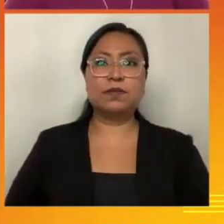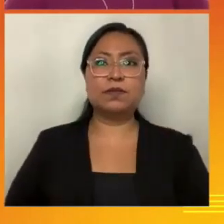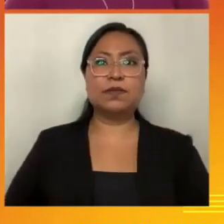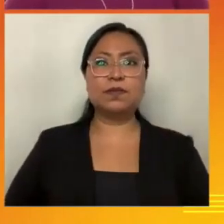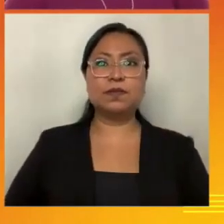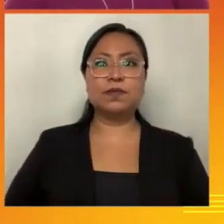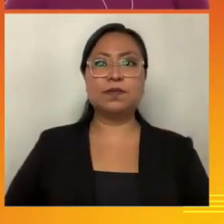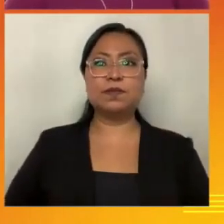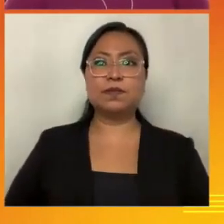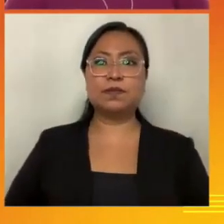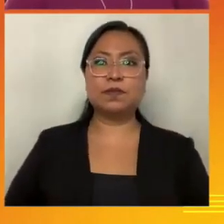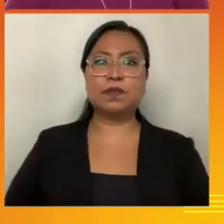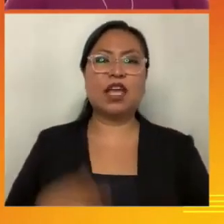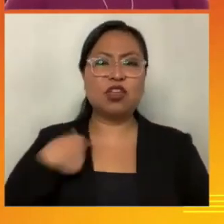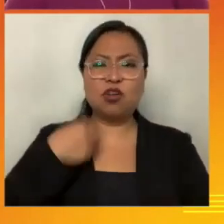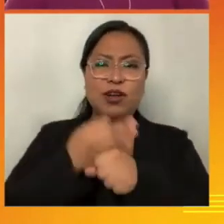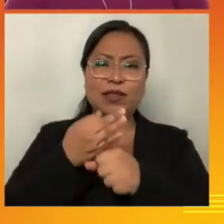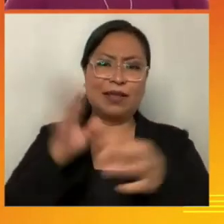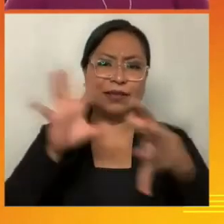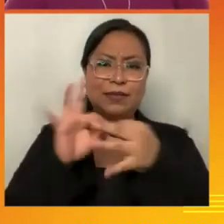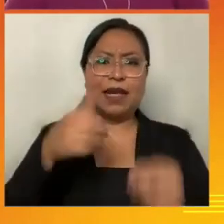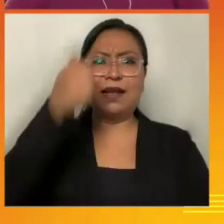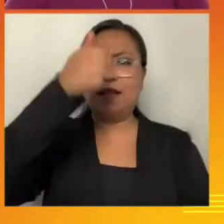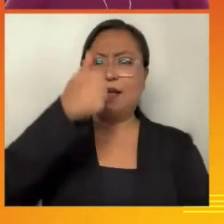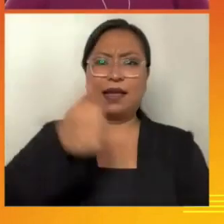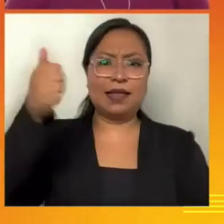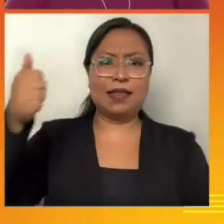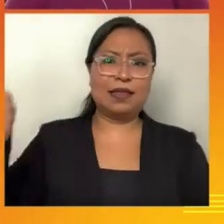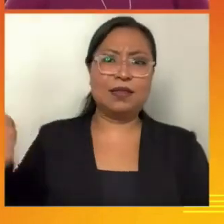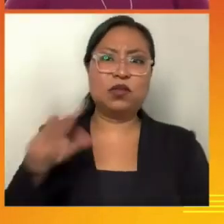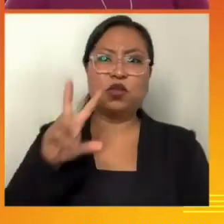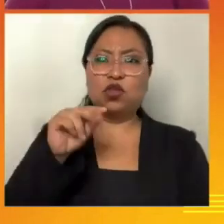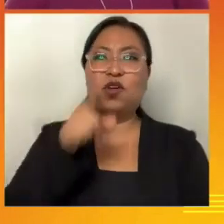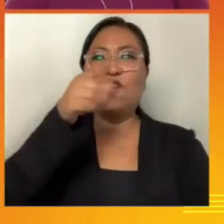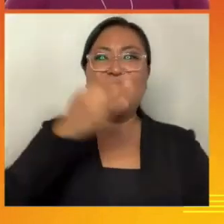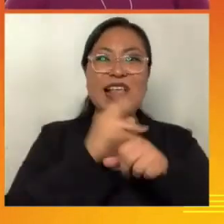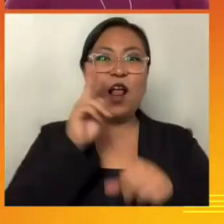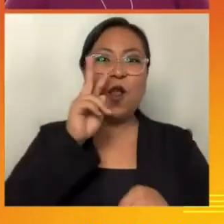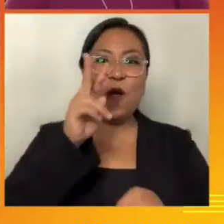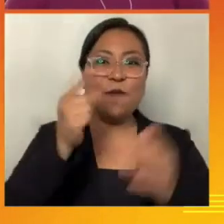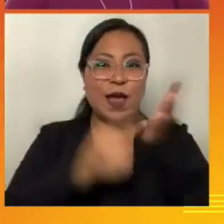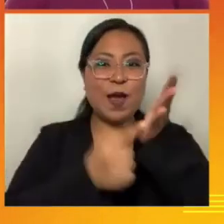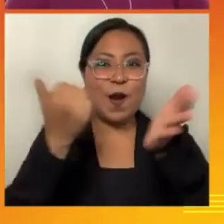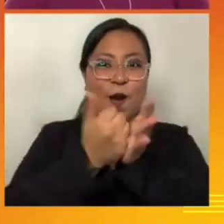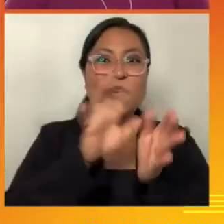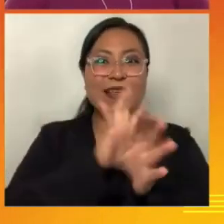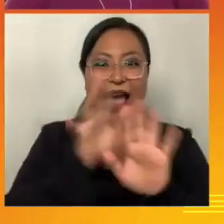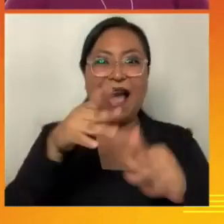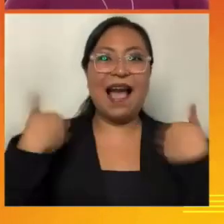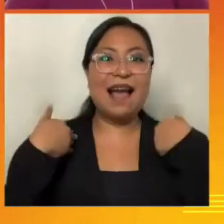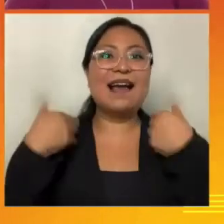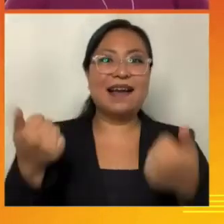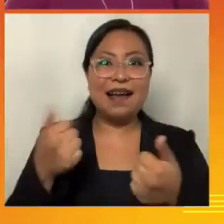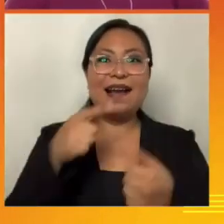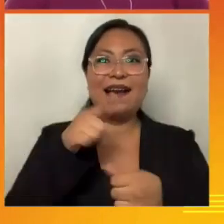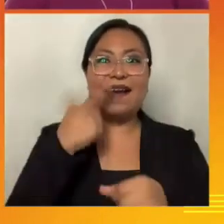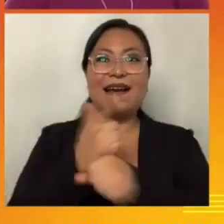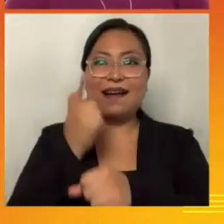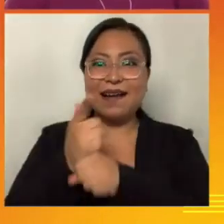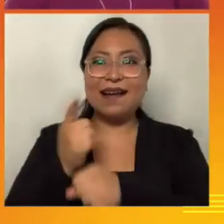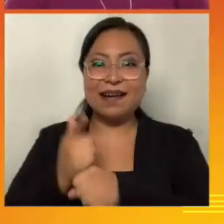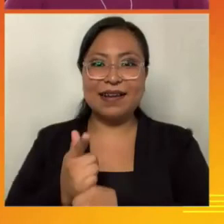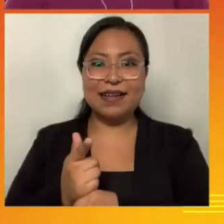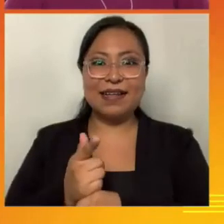voy a mencionar cada uno, seguramente por los logos ya conocen a muchos o la mayoría de